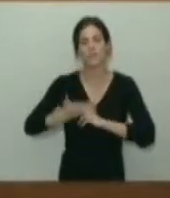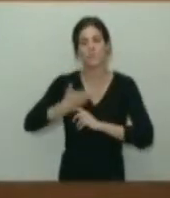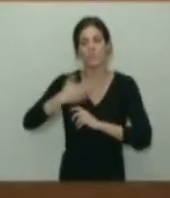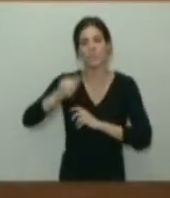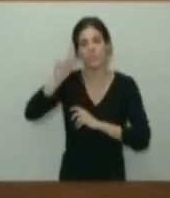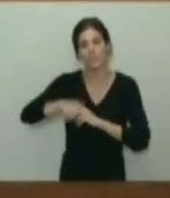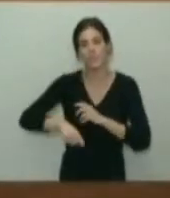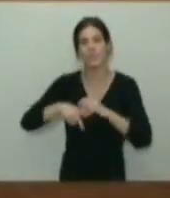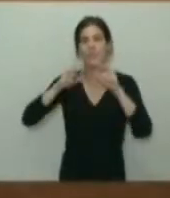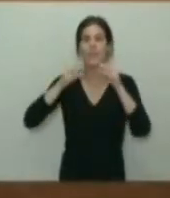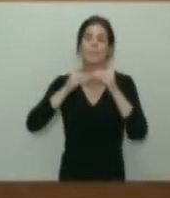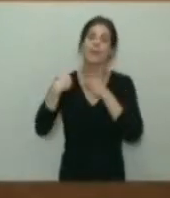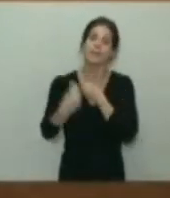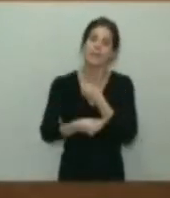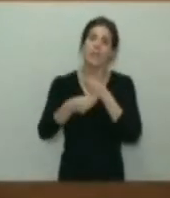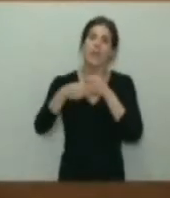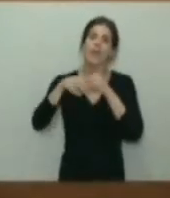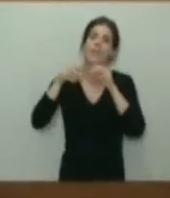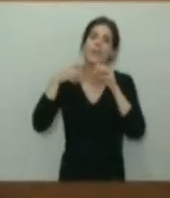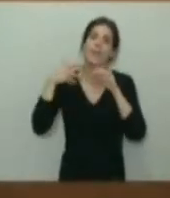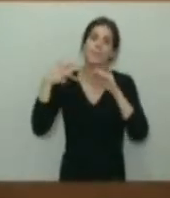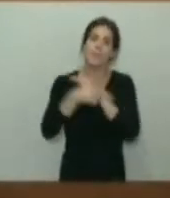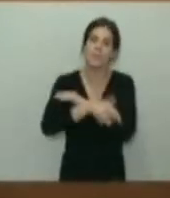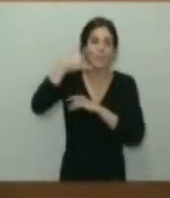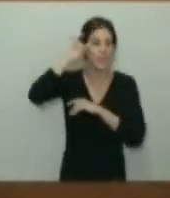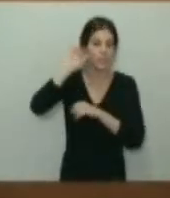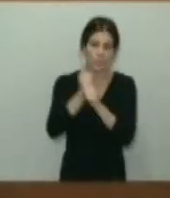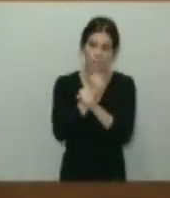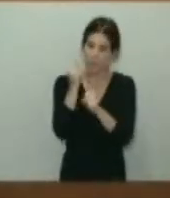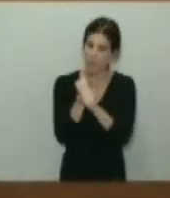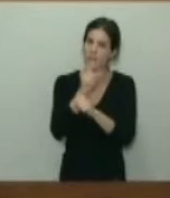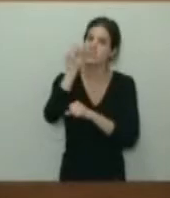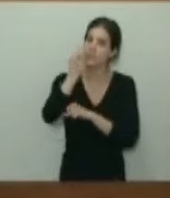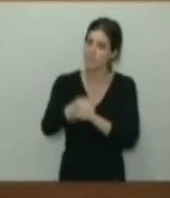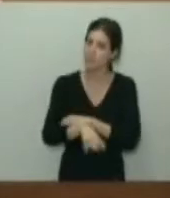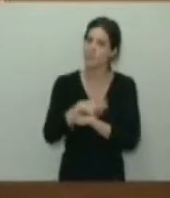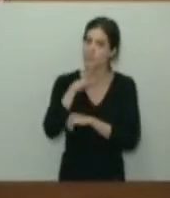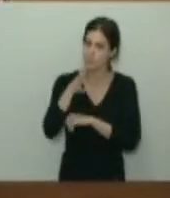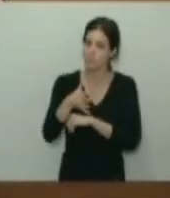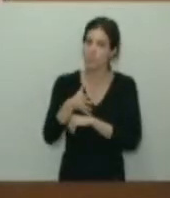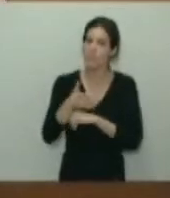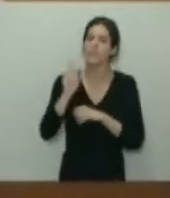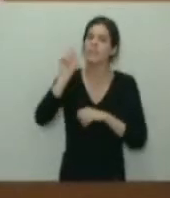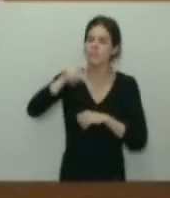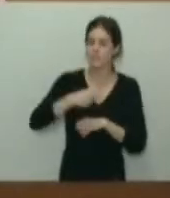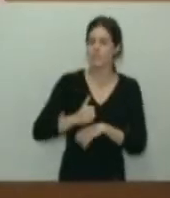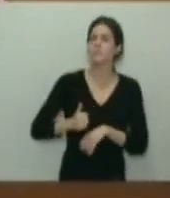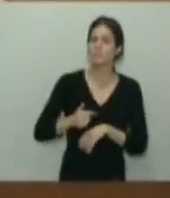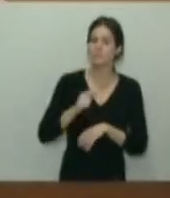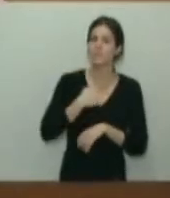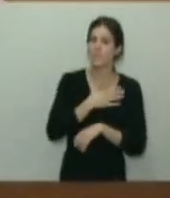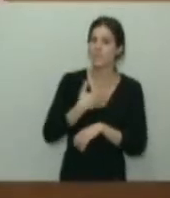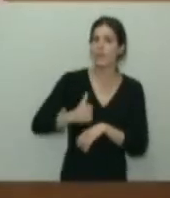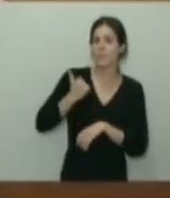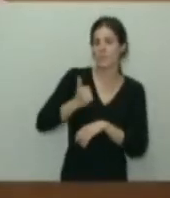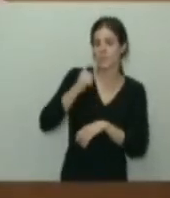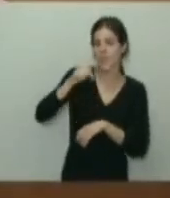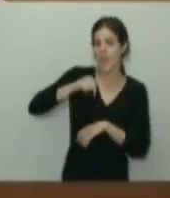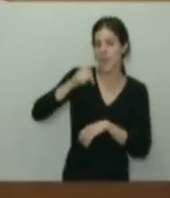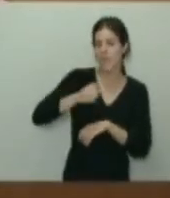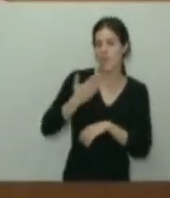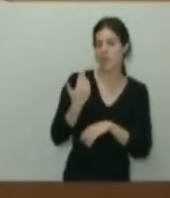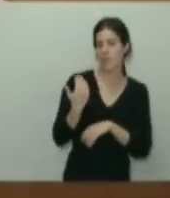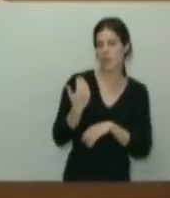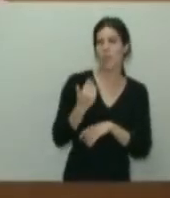materia en prevención de riesgos laborales. Por cierto, quiero hacer una indicación. Aquí tuvimos recientemente, no hace